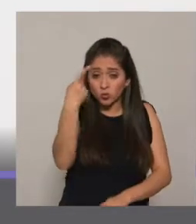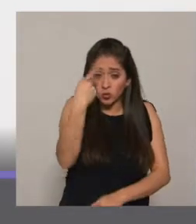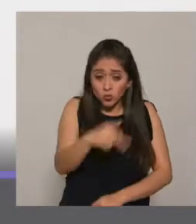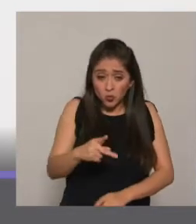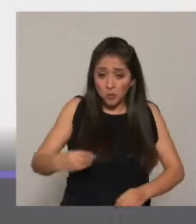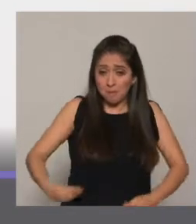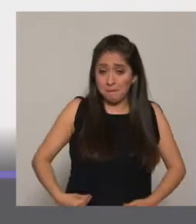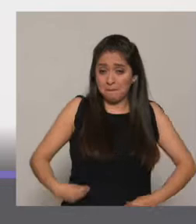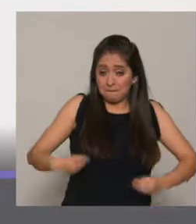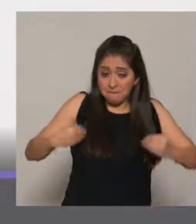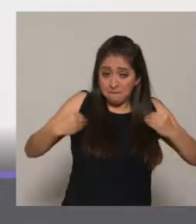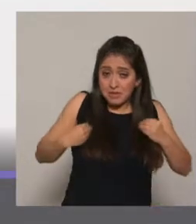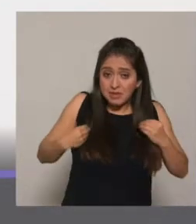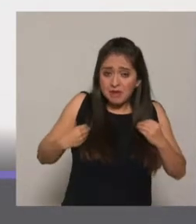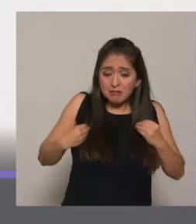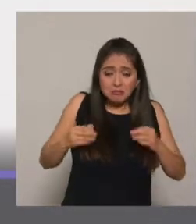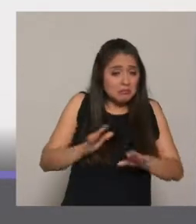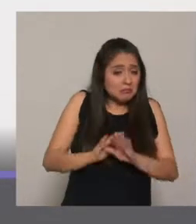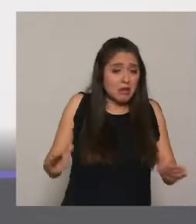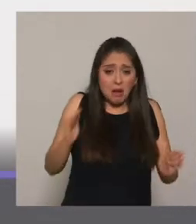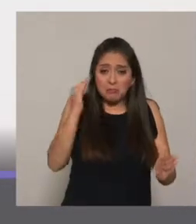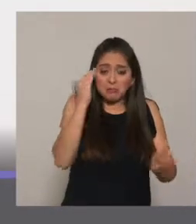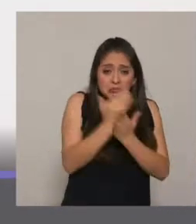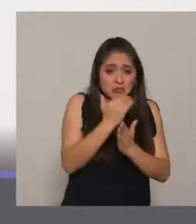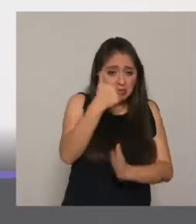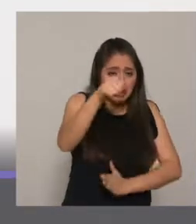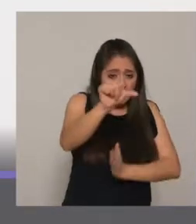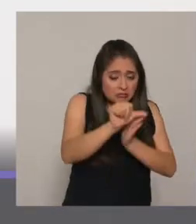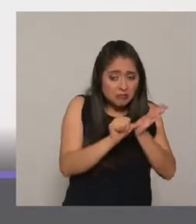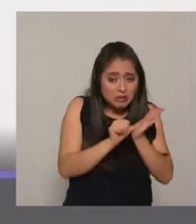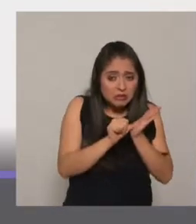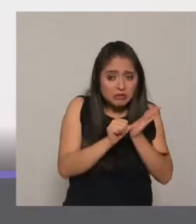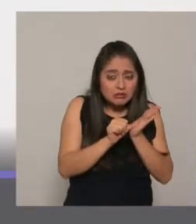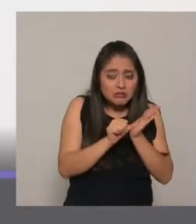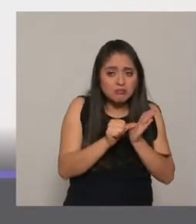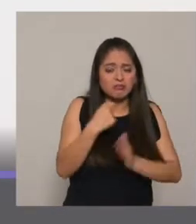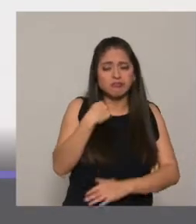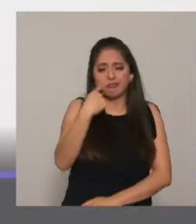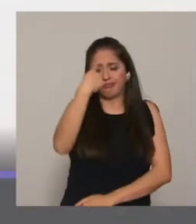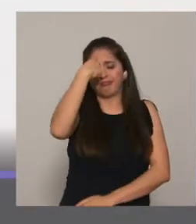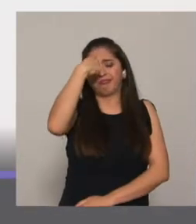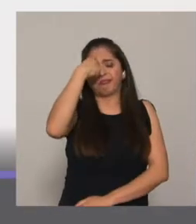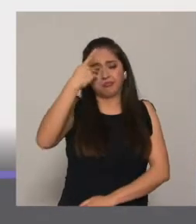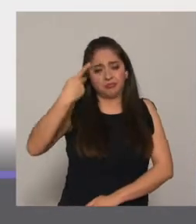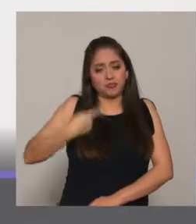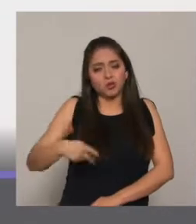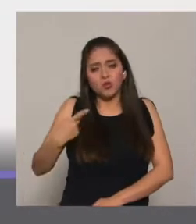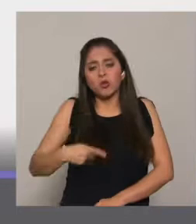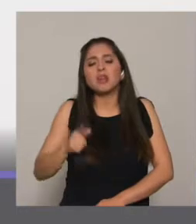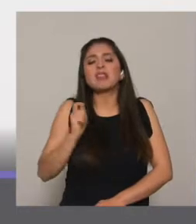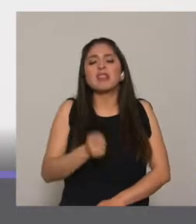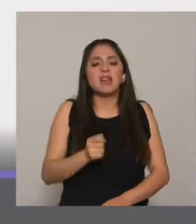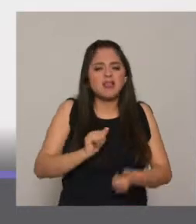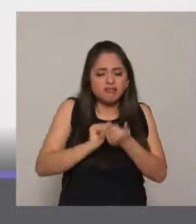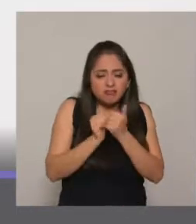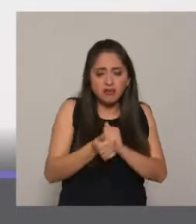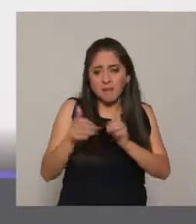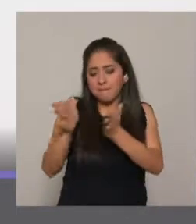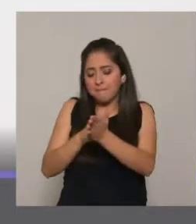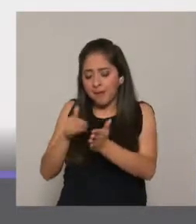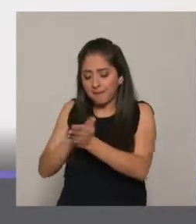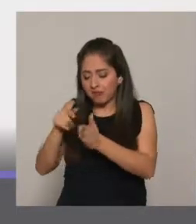expectativa de vida ya no sea mayor a 6 meses, se tome en cuenta lo que él manifestó en ese